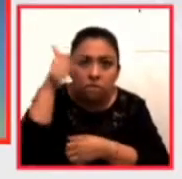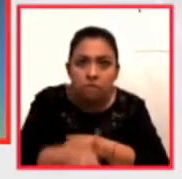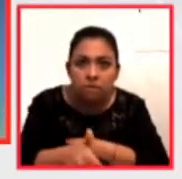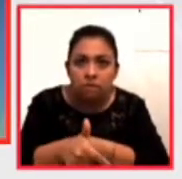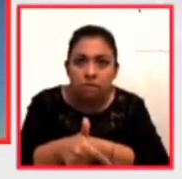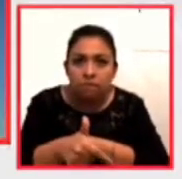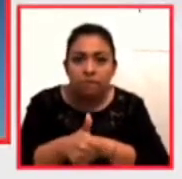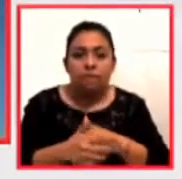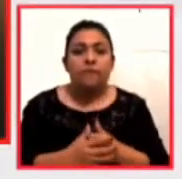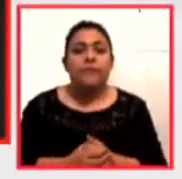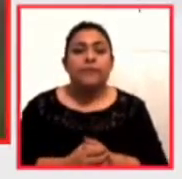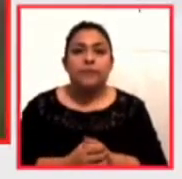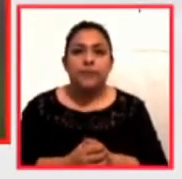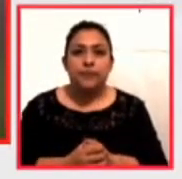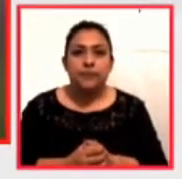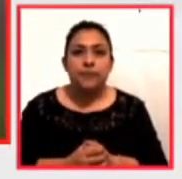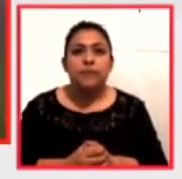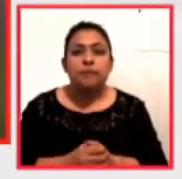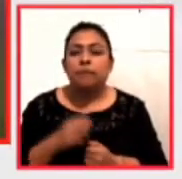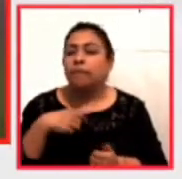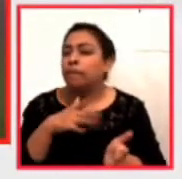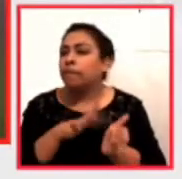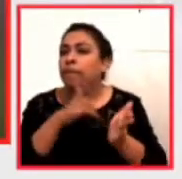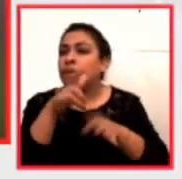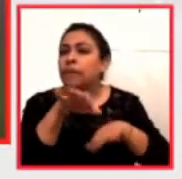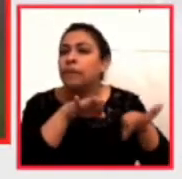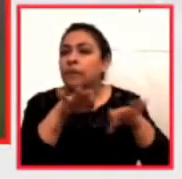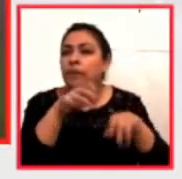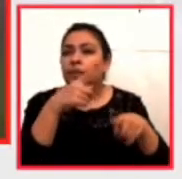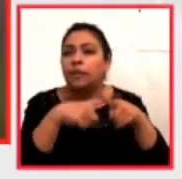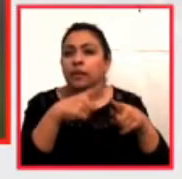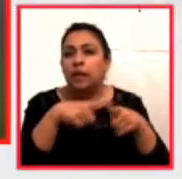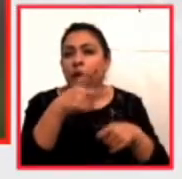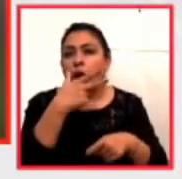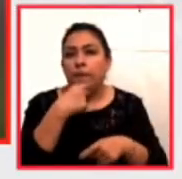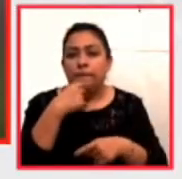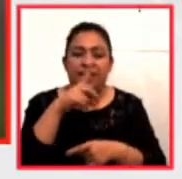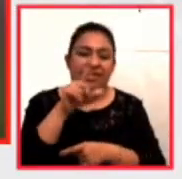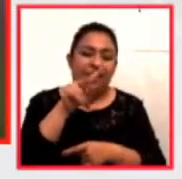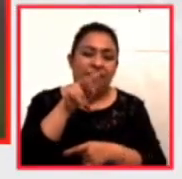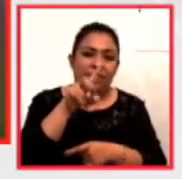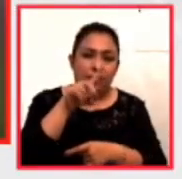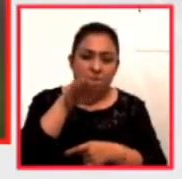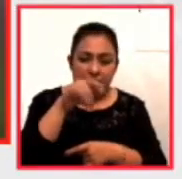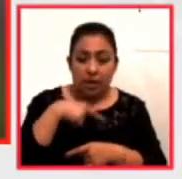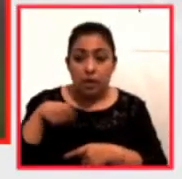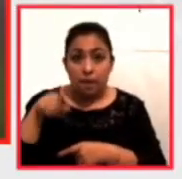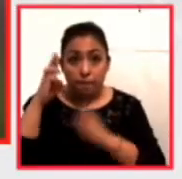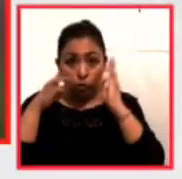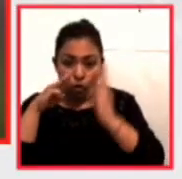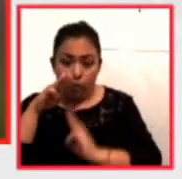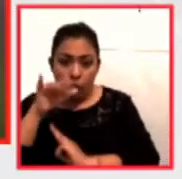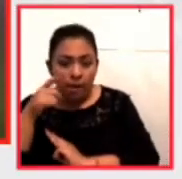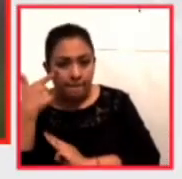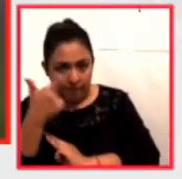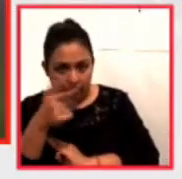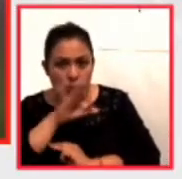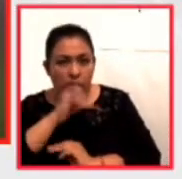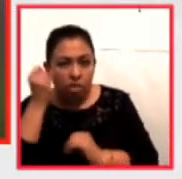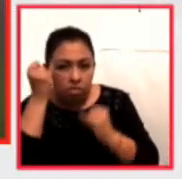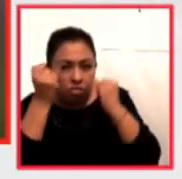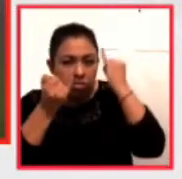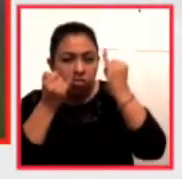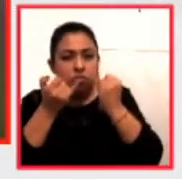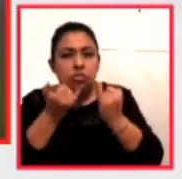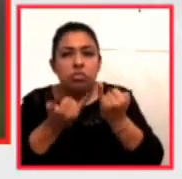tabla. Inspirado en el trabajo del artista filipino David Medalla, el MUAC ofrece la posibilidad de crear, de manera